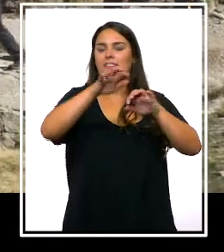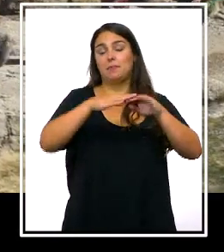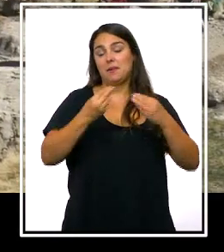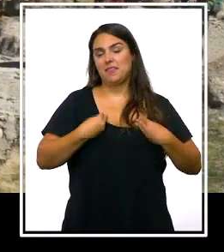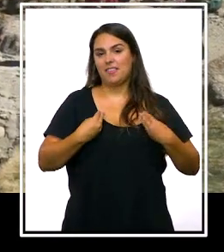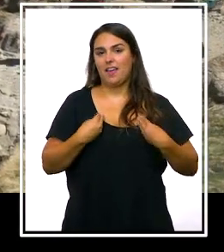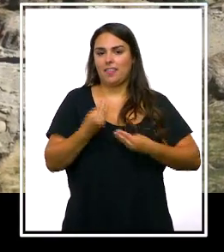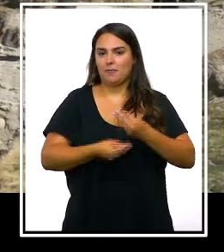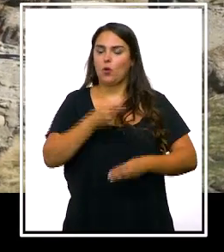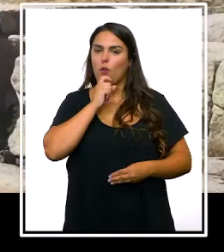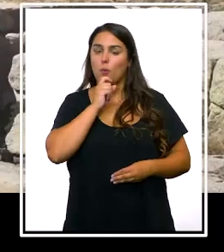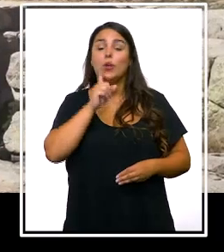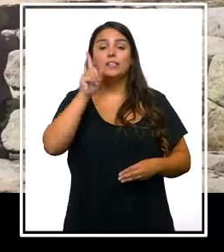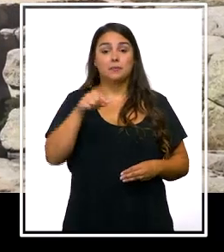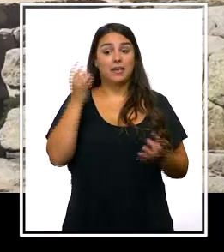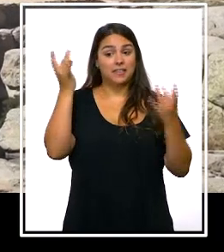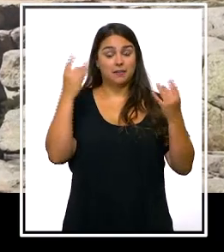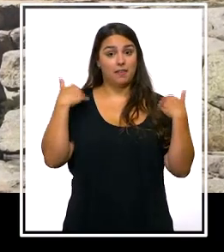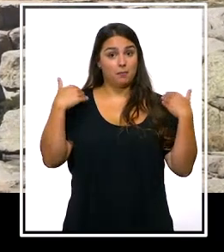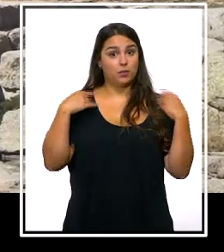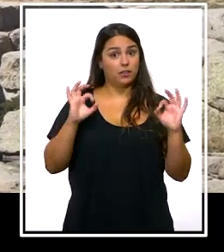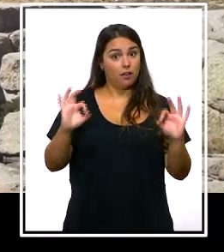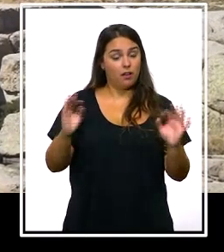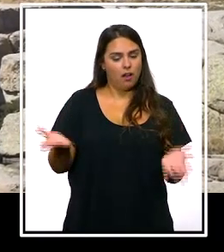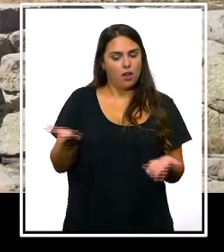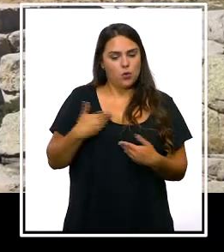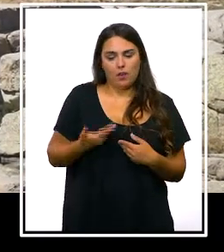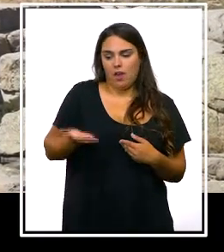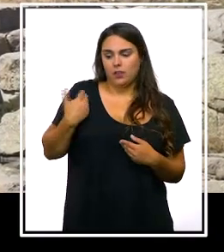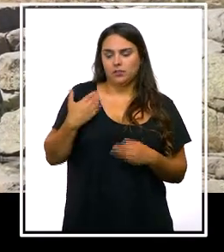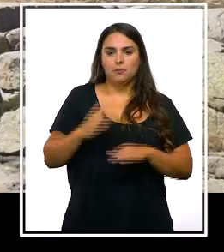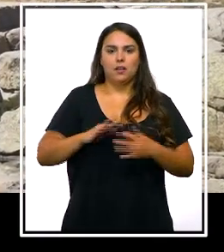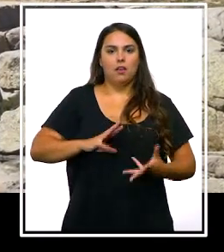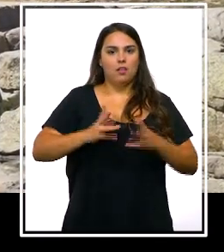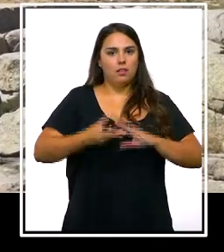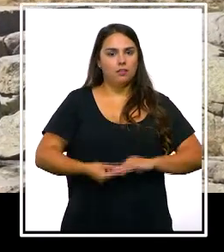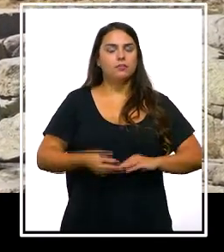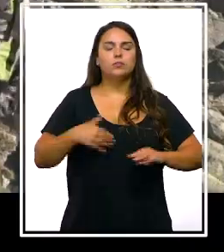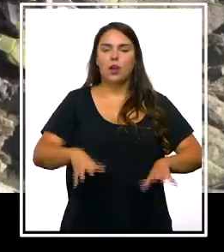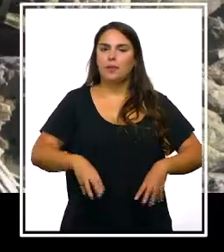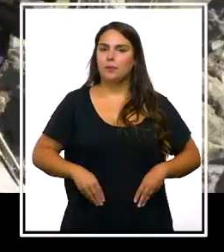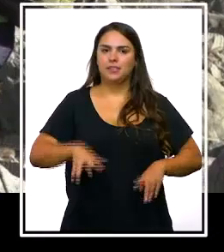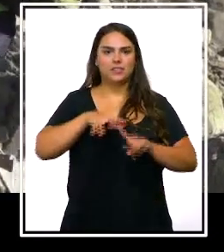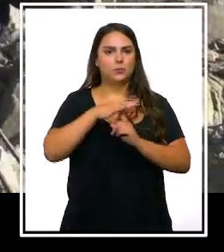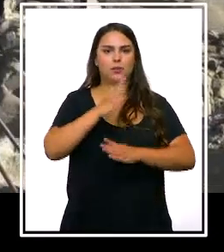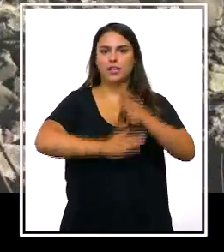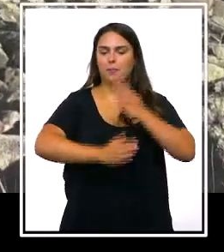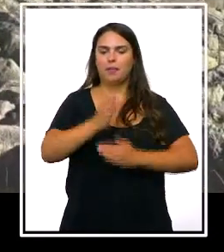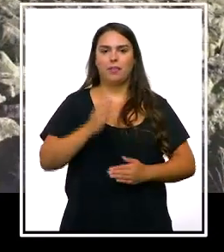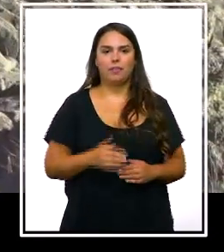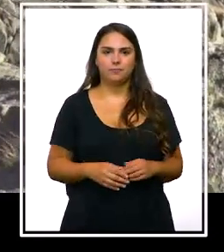adquiriendo en su vida y cómo esta actividad deportiva le ayudó en su momento a asimilar su nueva situación de discapacidad.